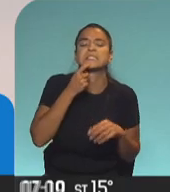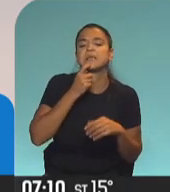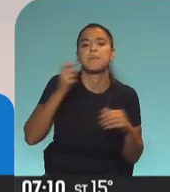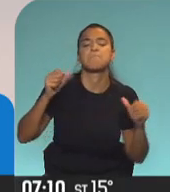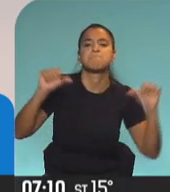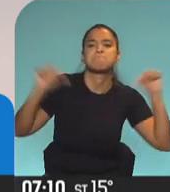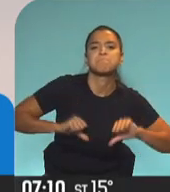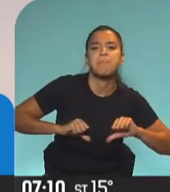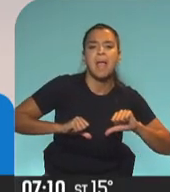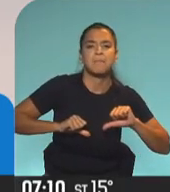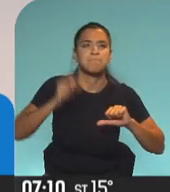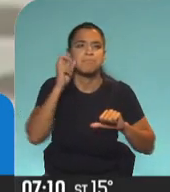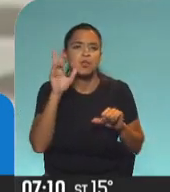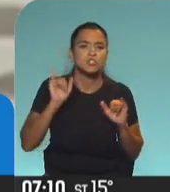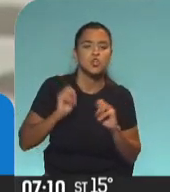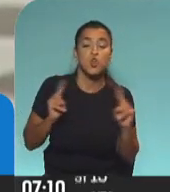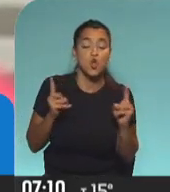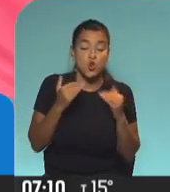patógenas.